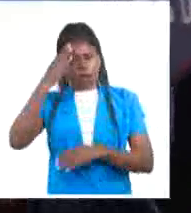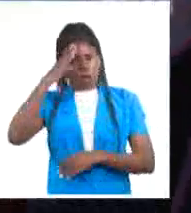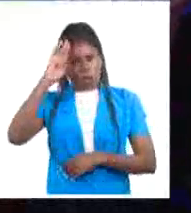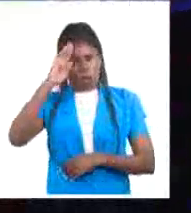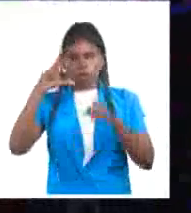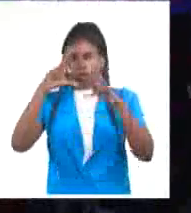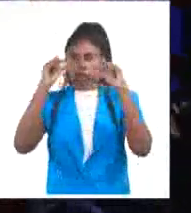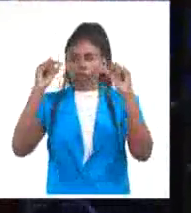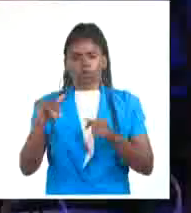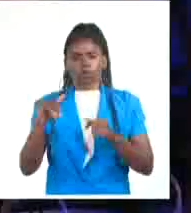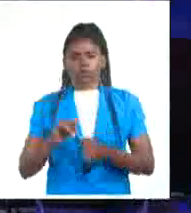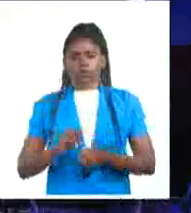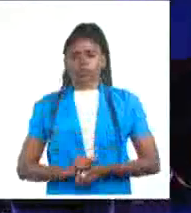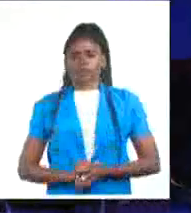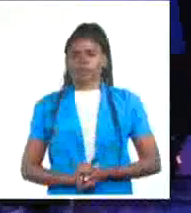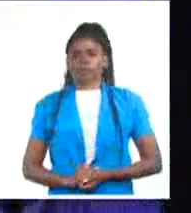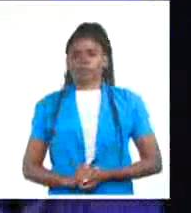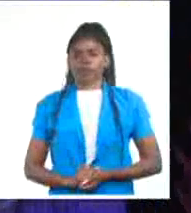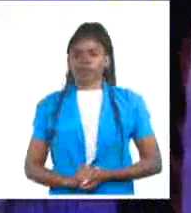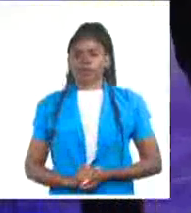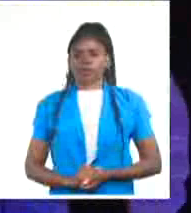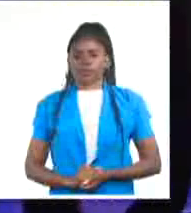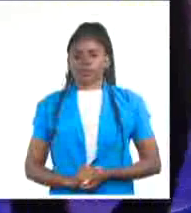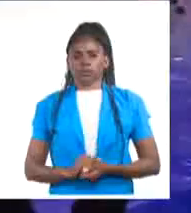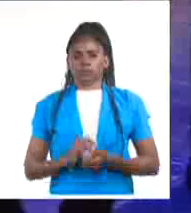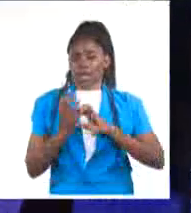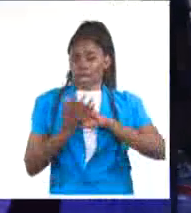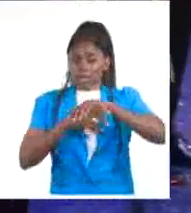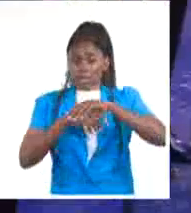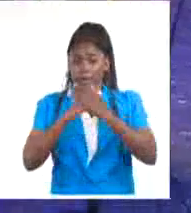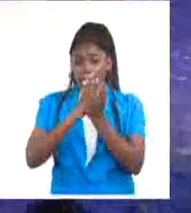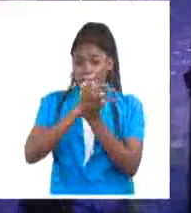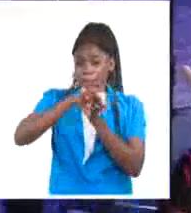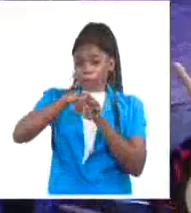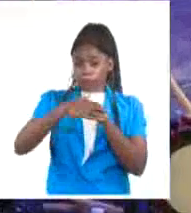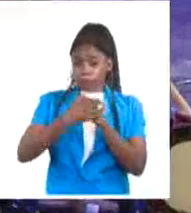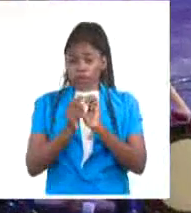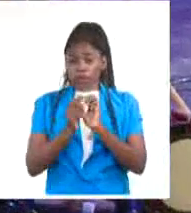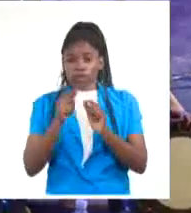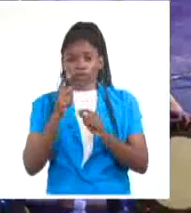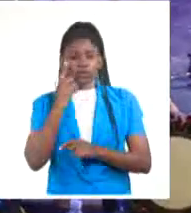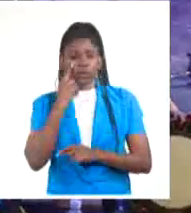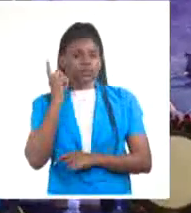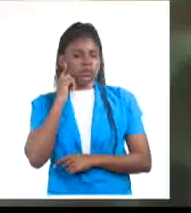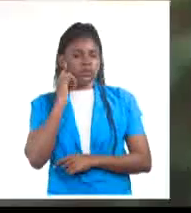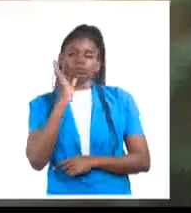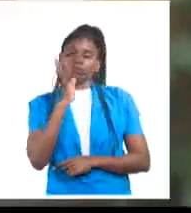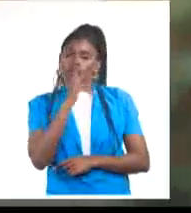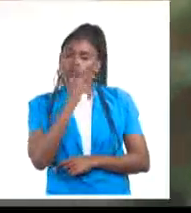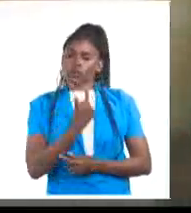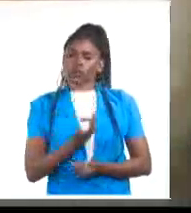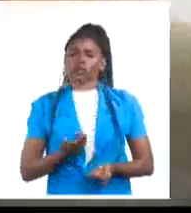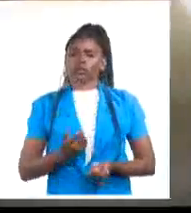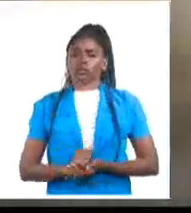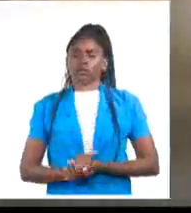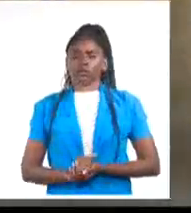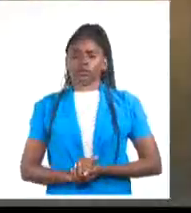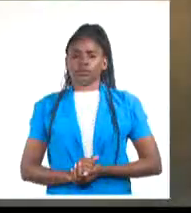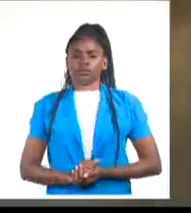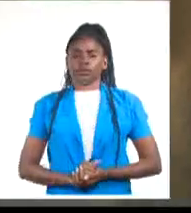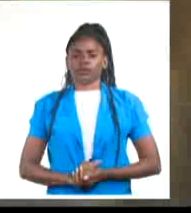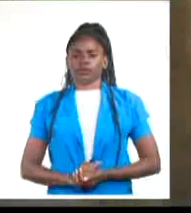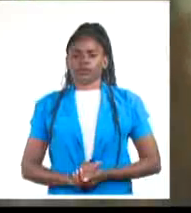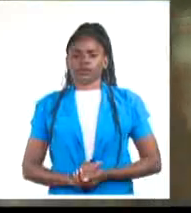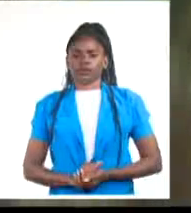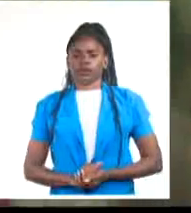Kono y Los Chicos de Cuba mezcla desde el nombre al pentagrama, versátil y contemporánea. Unos chicos que no en vano